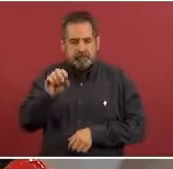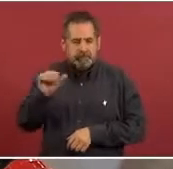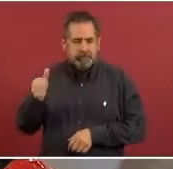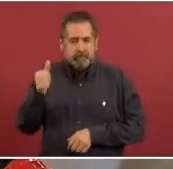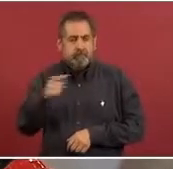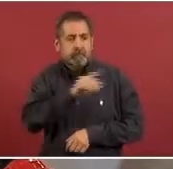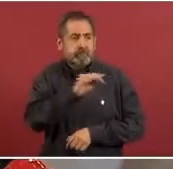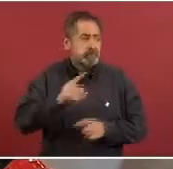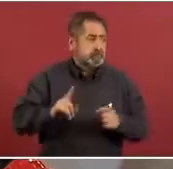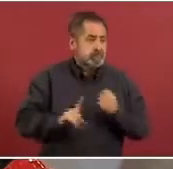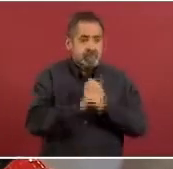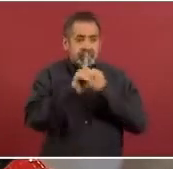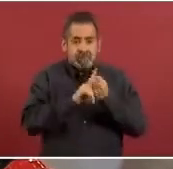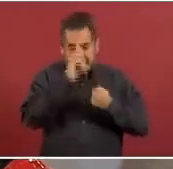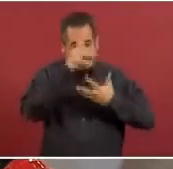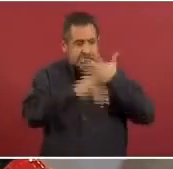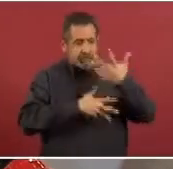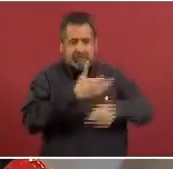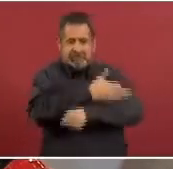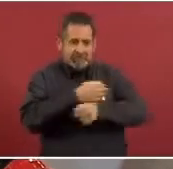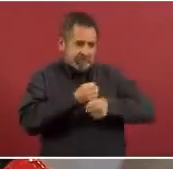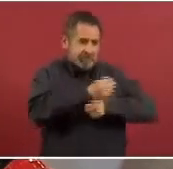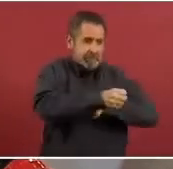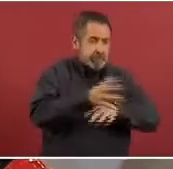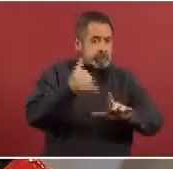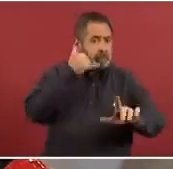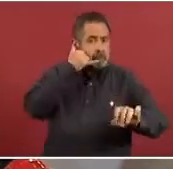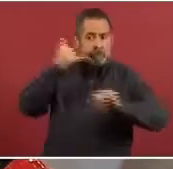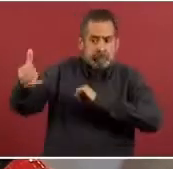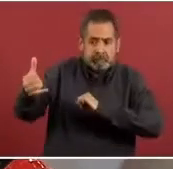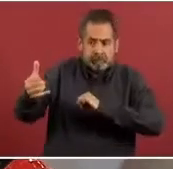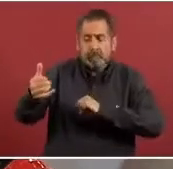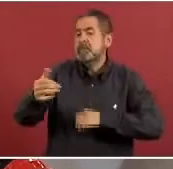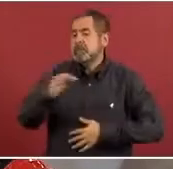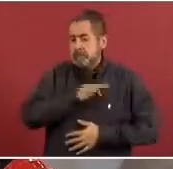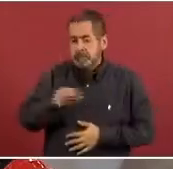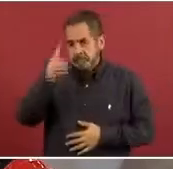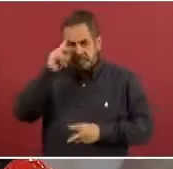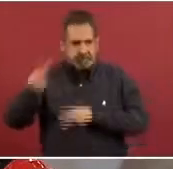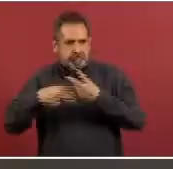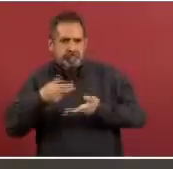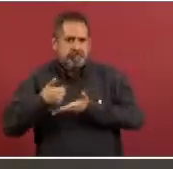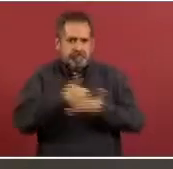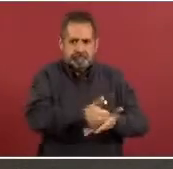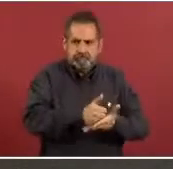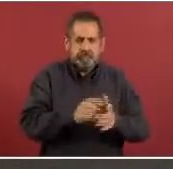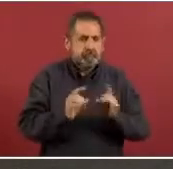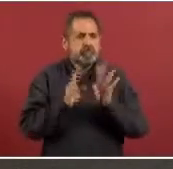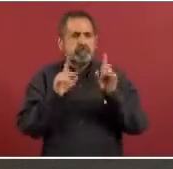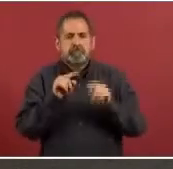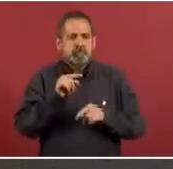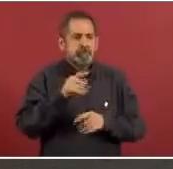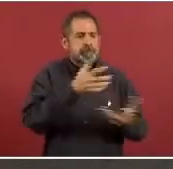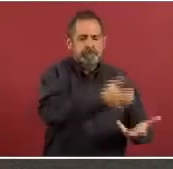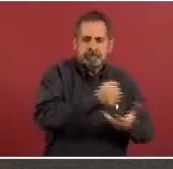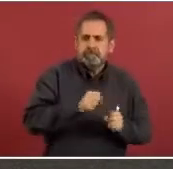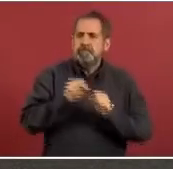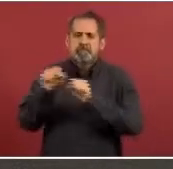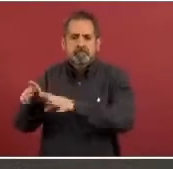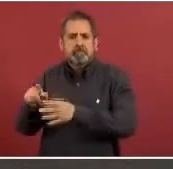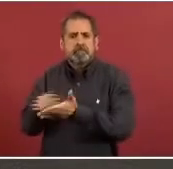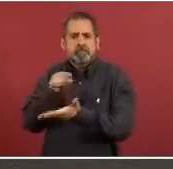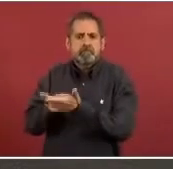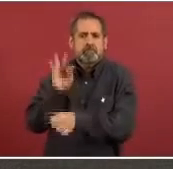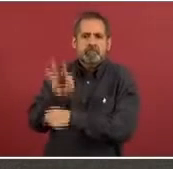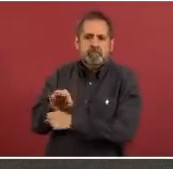de género y para canalizar a las personas en situación de violencia a las instancias de ayuda